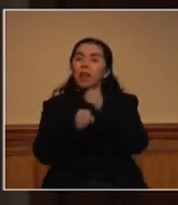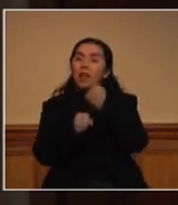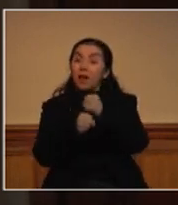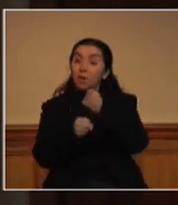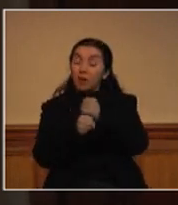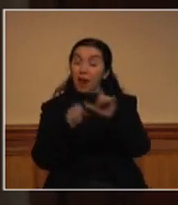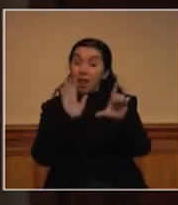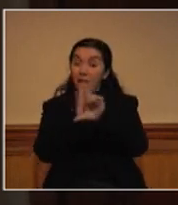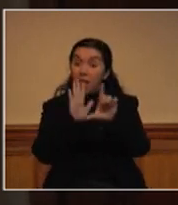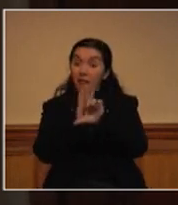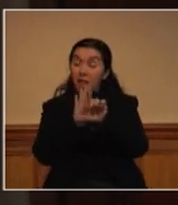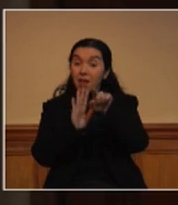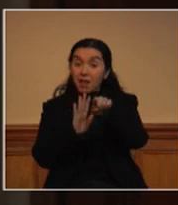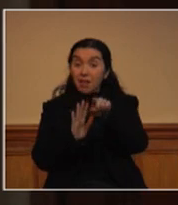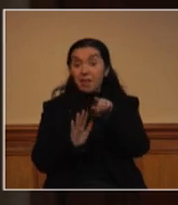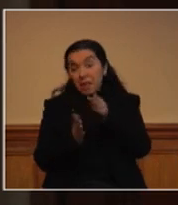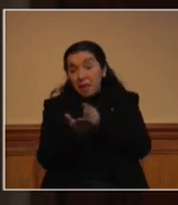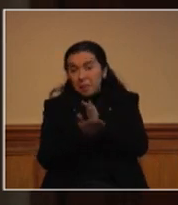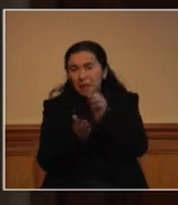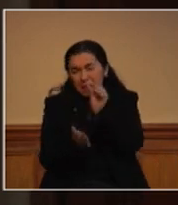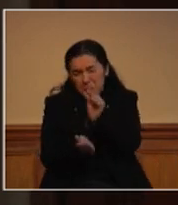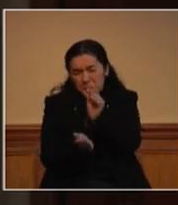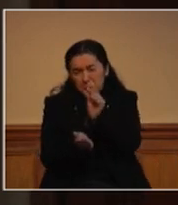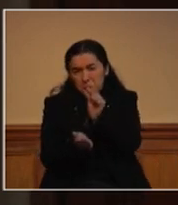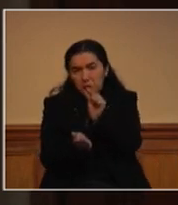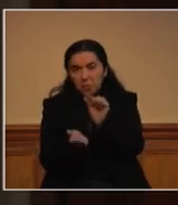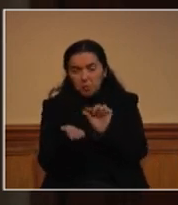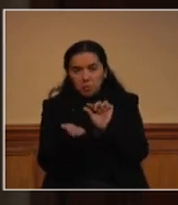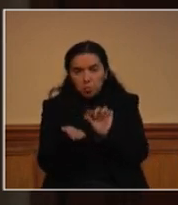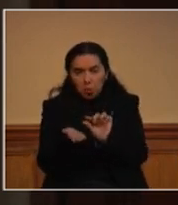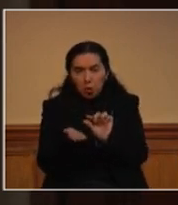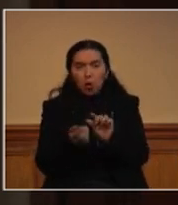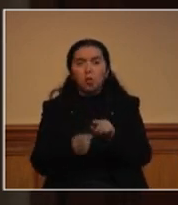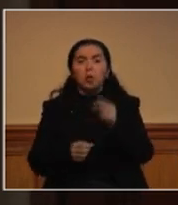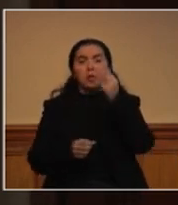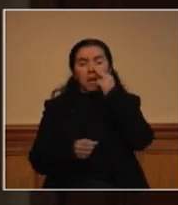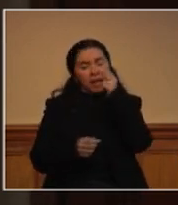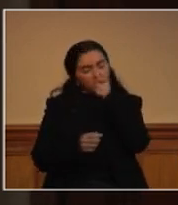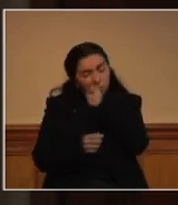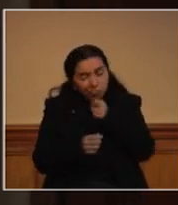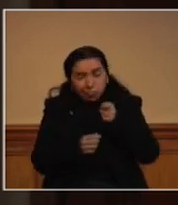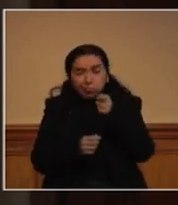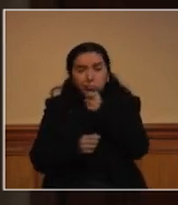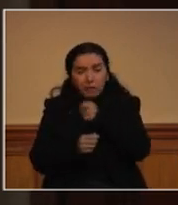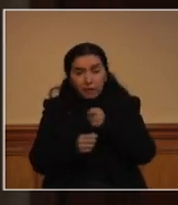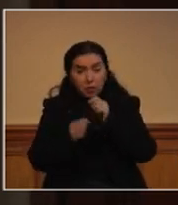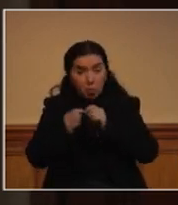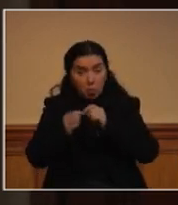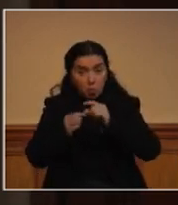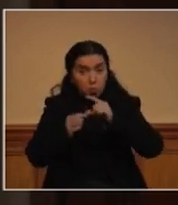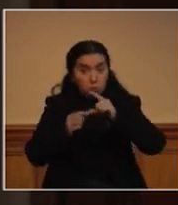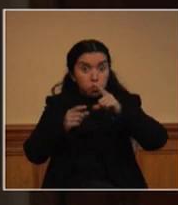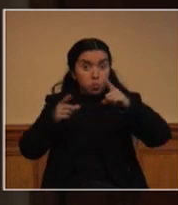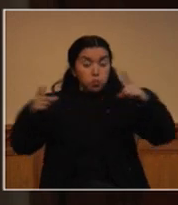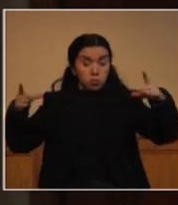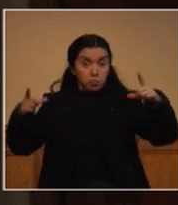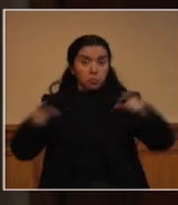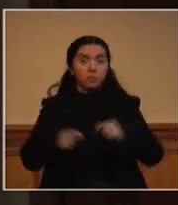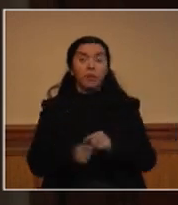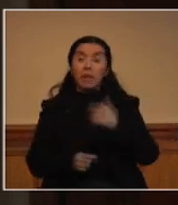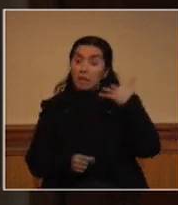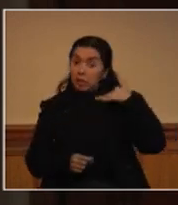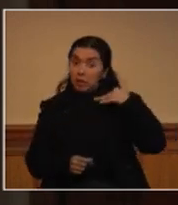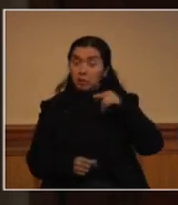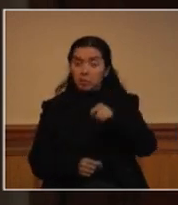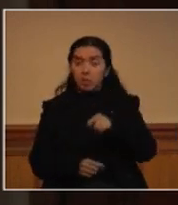inclusión laboral que parte por una cuota muy, muy mínima, que está sujeta a revisión para ir aumentando, tiene algo muy